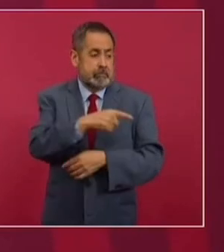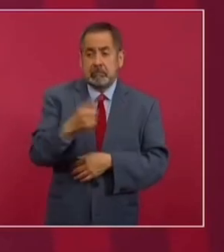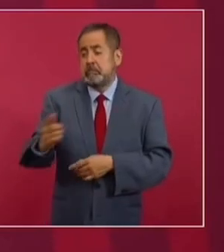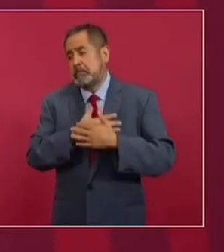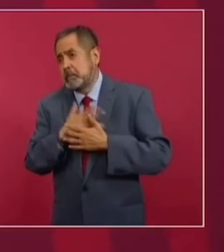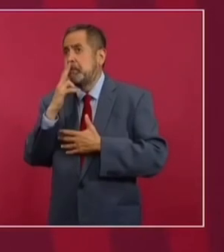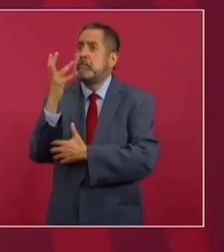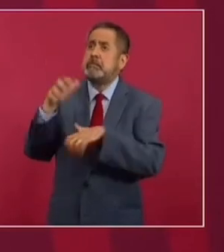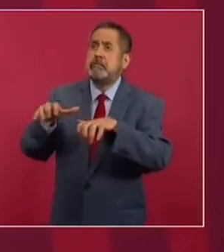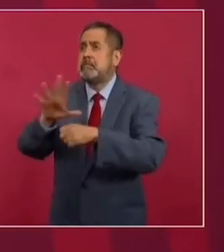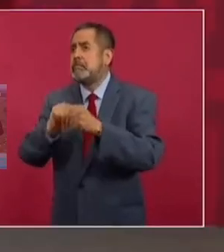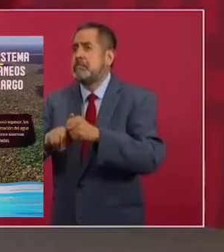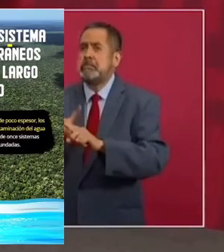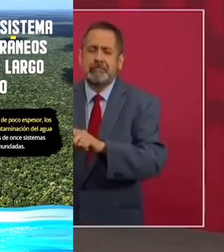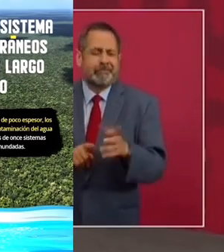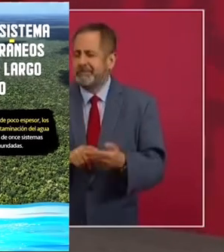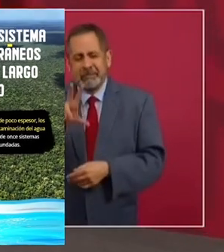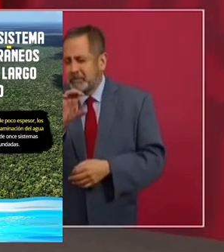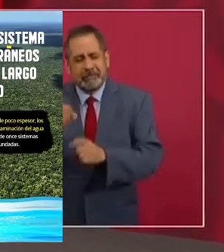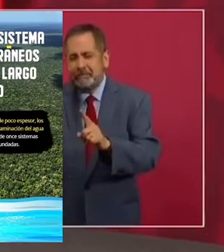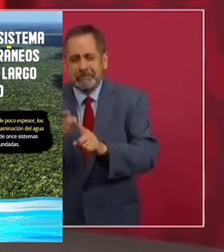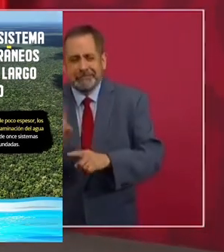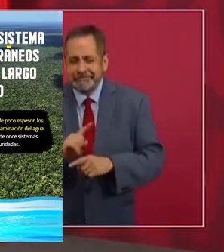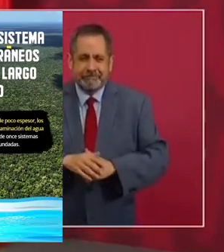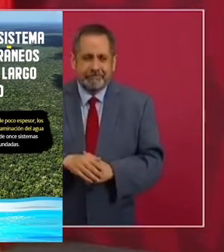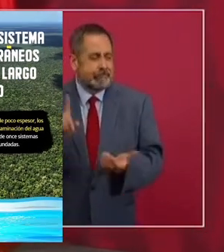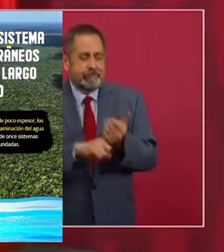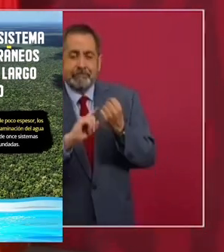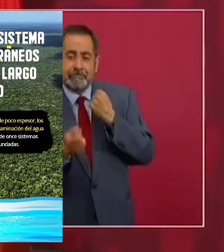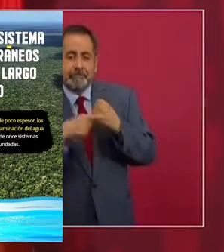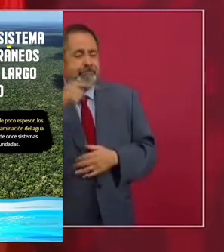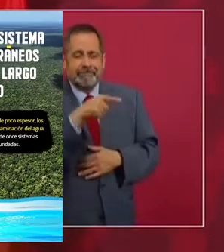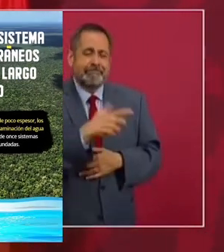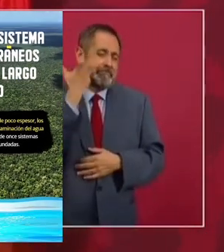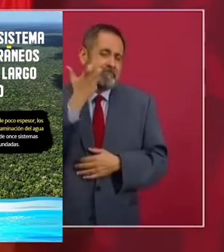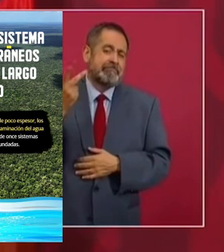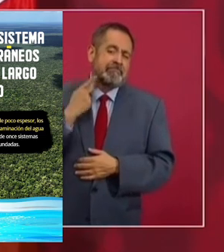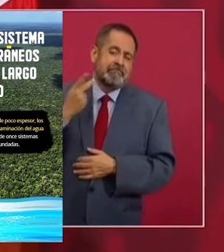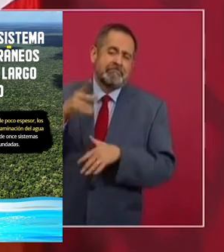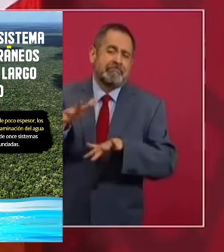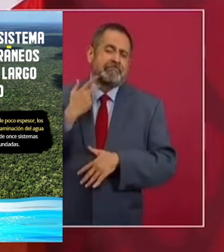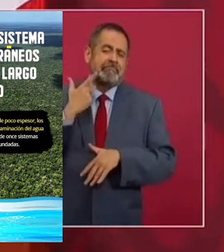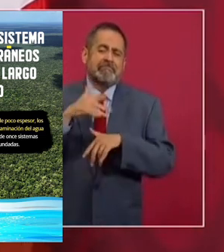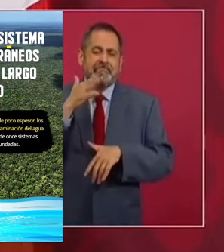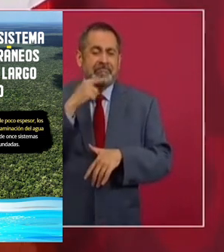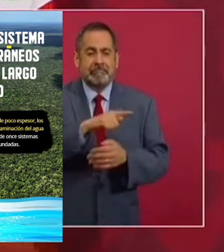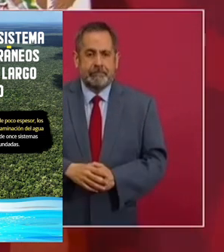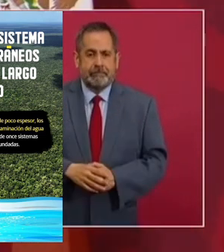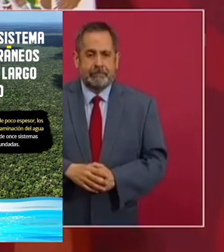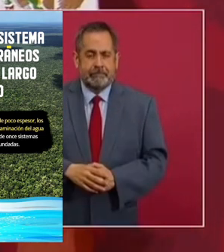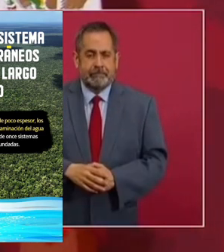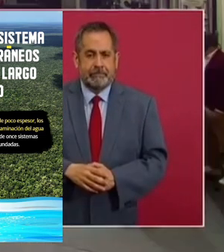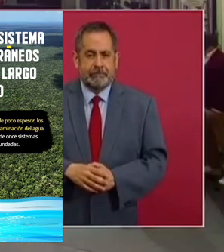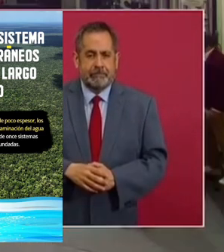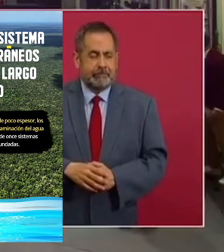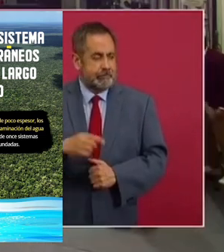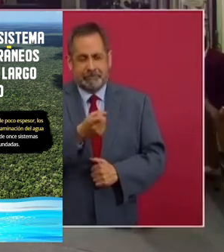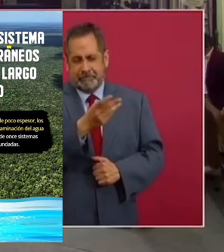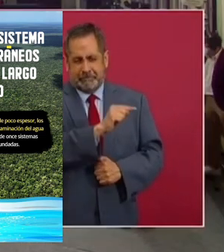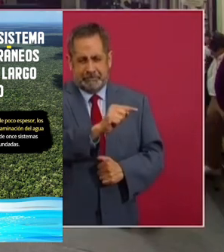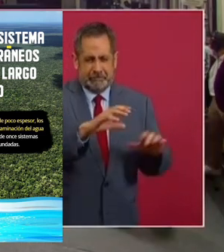fauna. No. Es un asunto político, o politiquero, mejor dicho, de intereses. Algunos de los